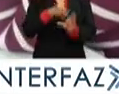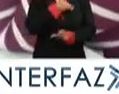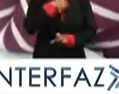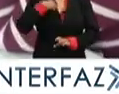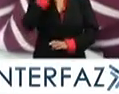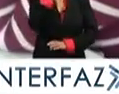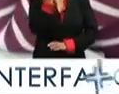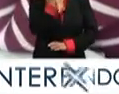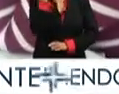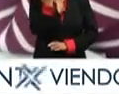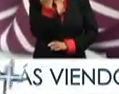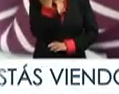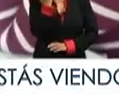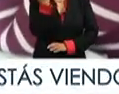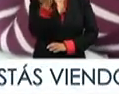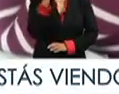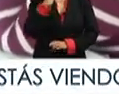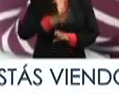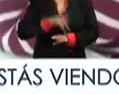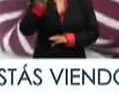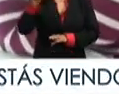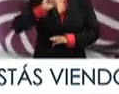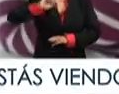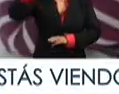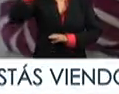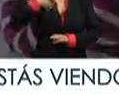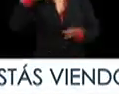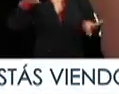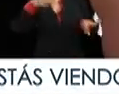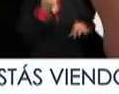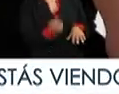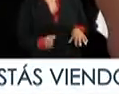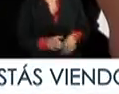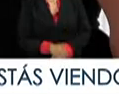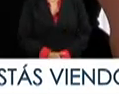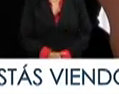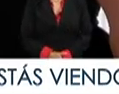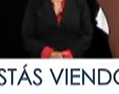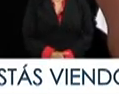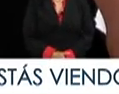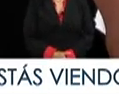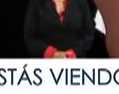esta escuela y más que nada por el prestigio que tiene.